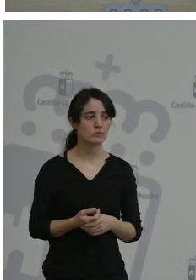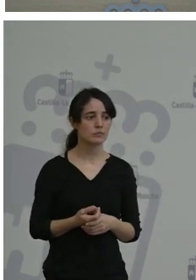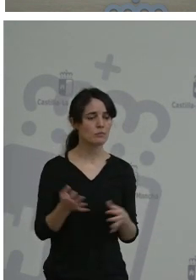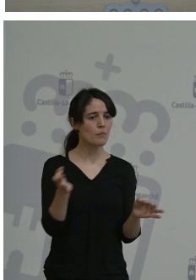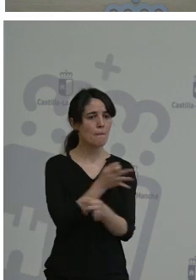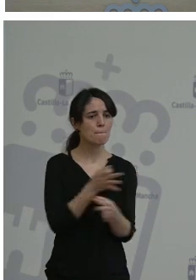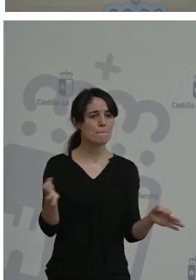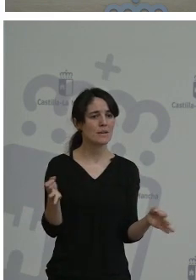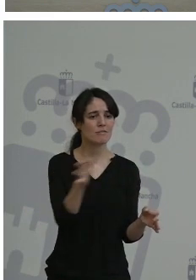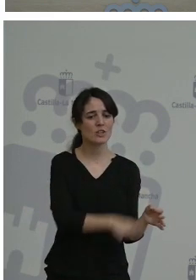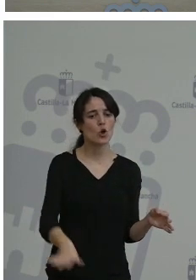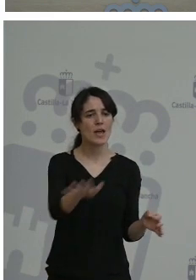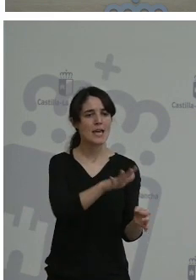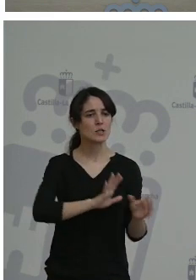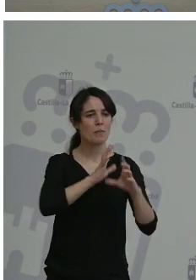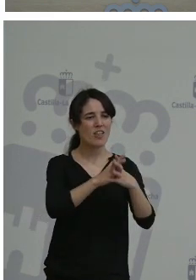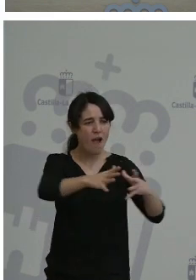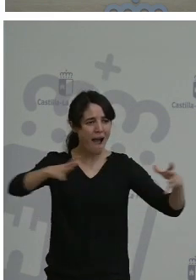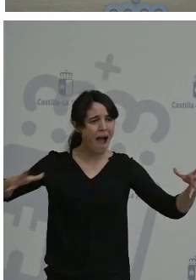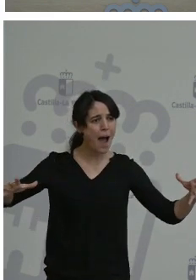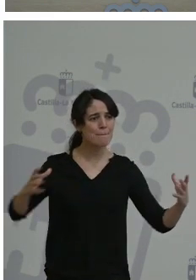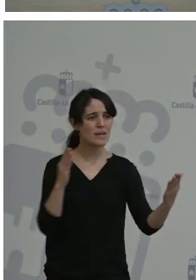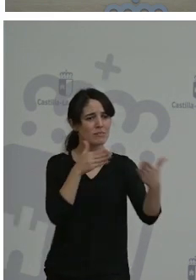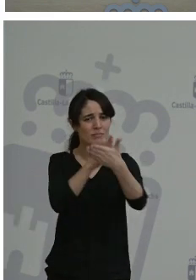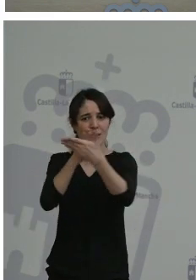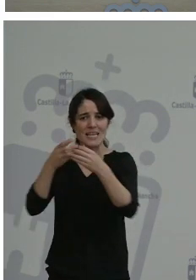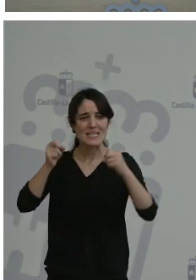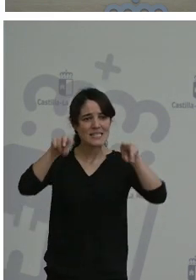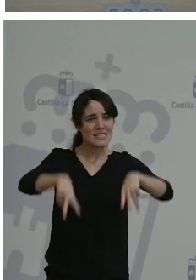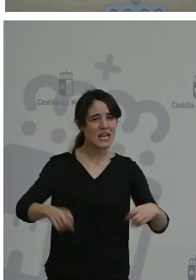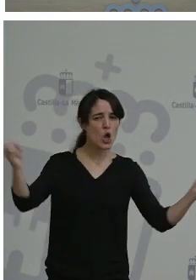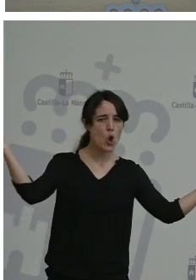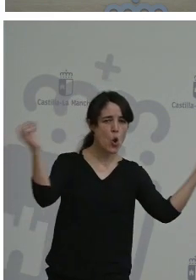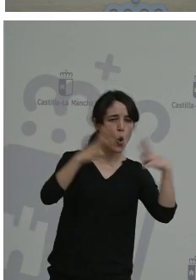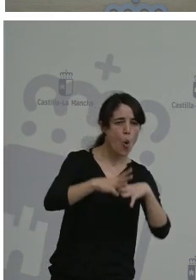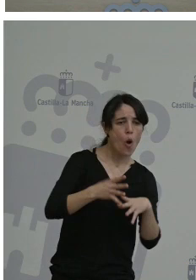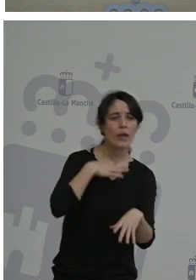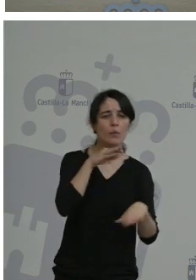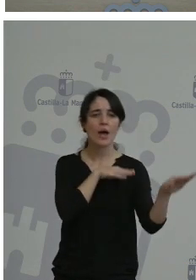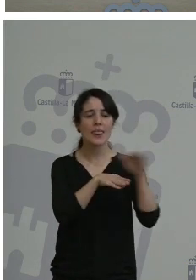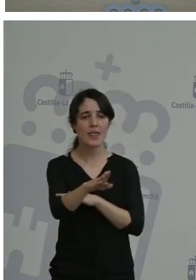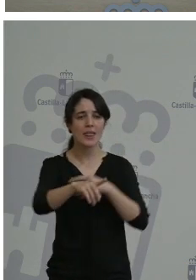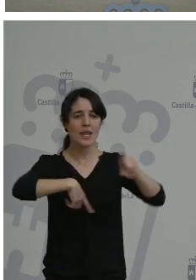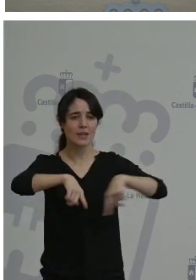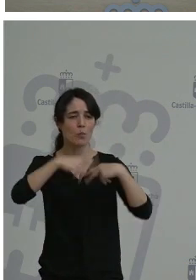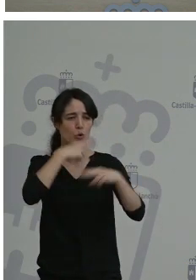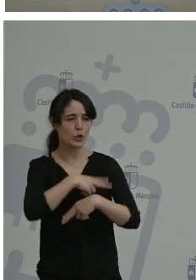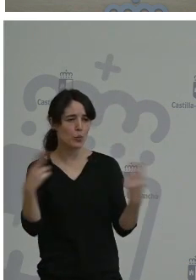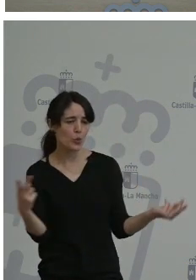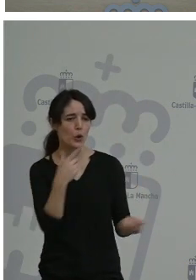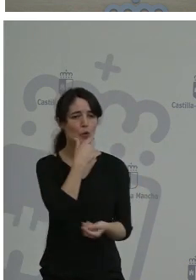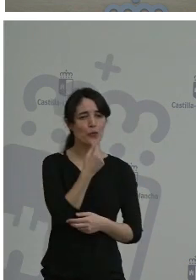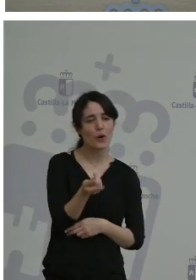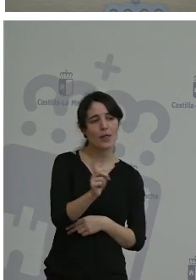diáfanos, con buena luminosidad, en el que sean de fácil acceso en transporte público y donde pueda haber una figura del